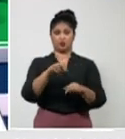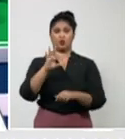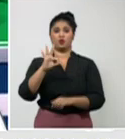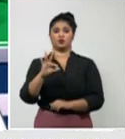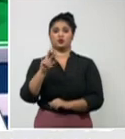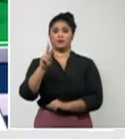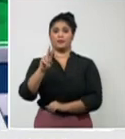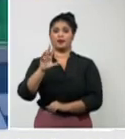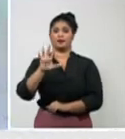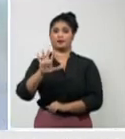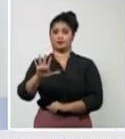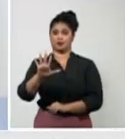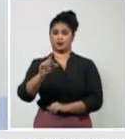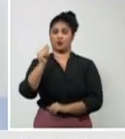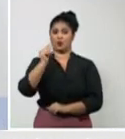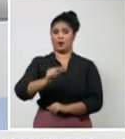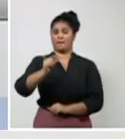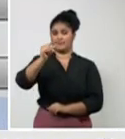825 personas